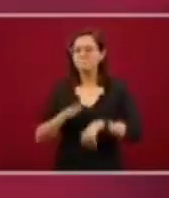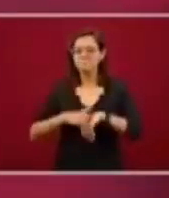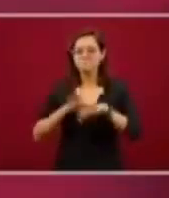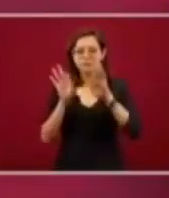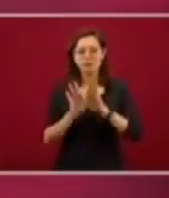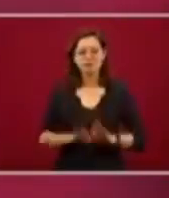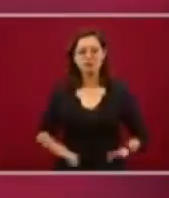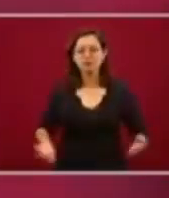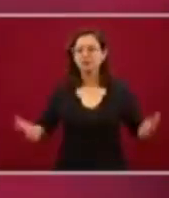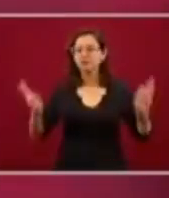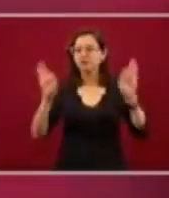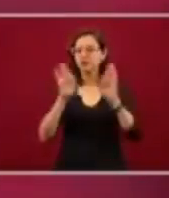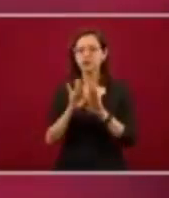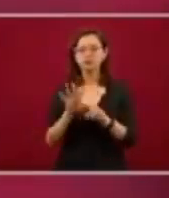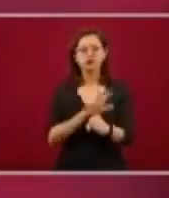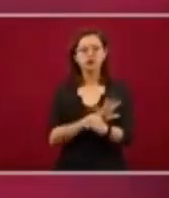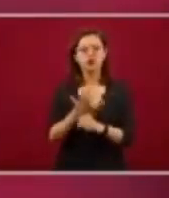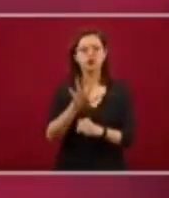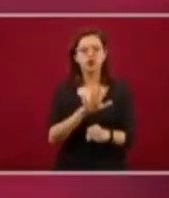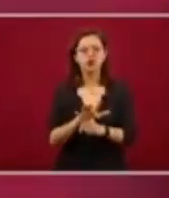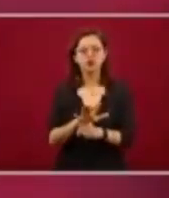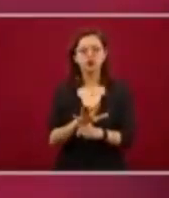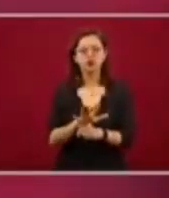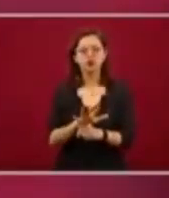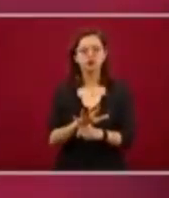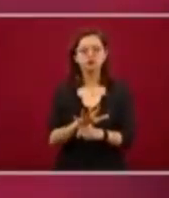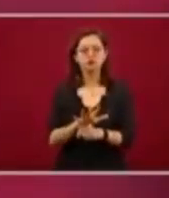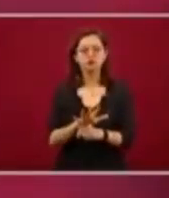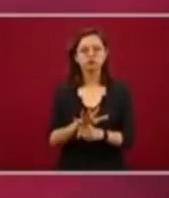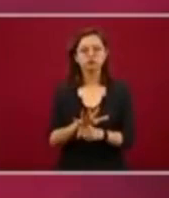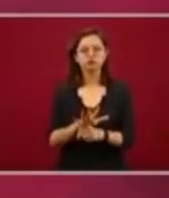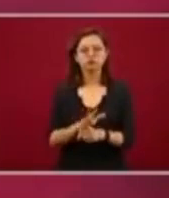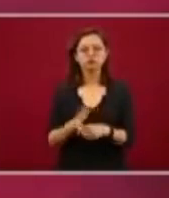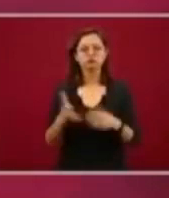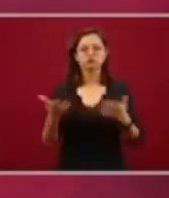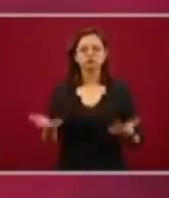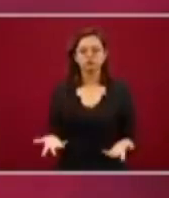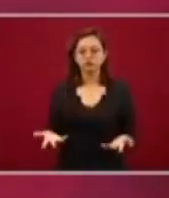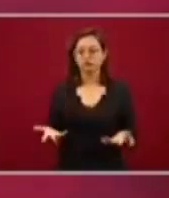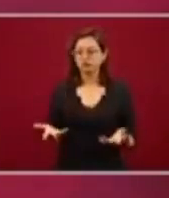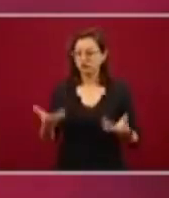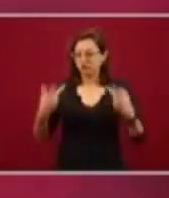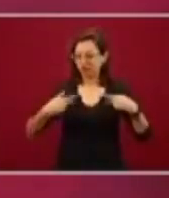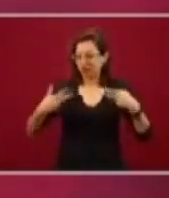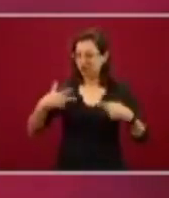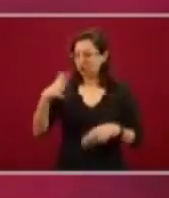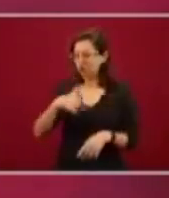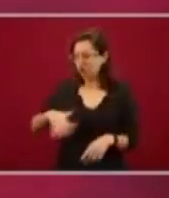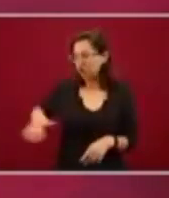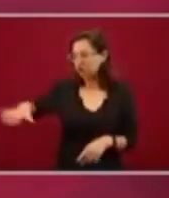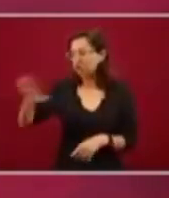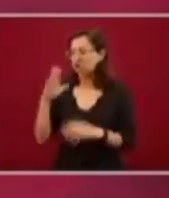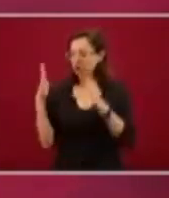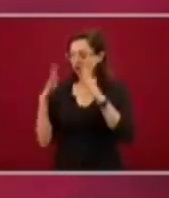importante es que podamos curarnos y cuidarnos